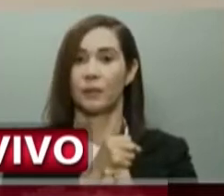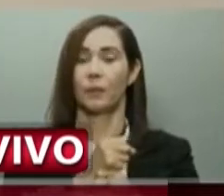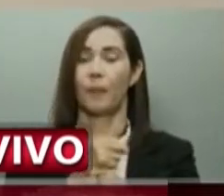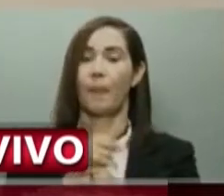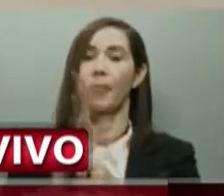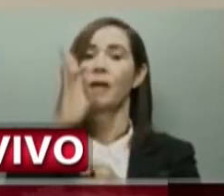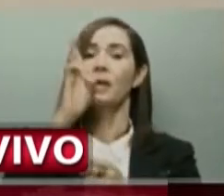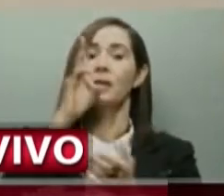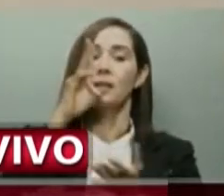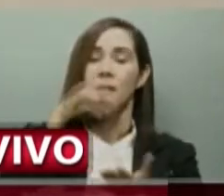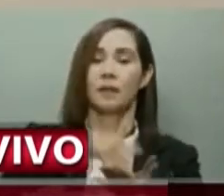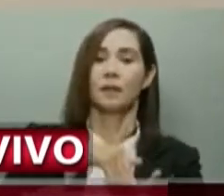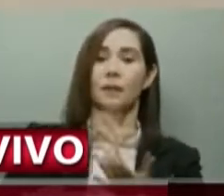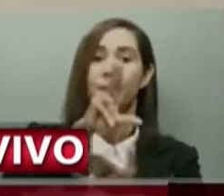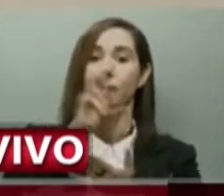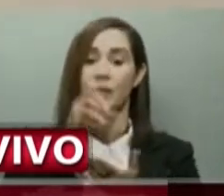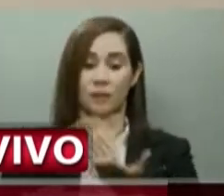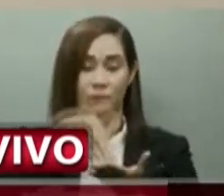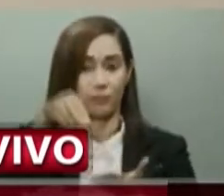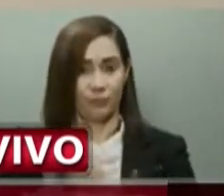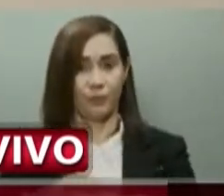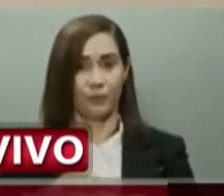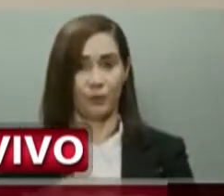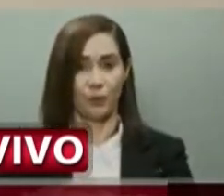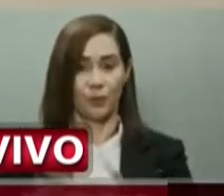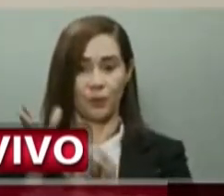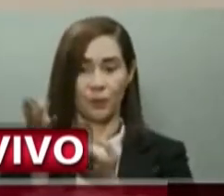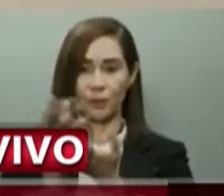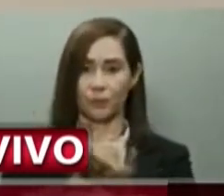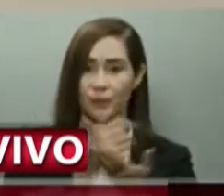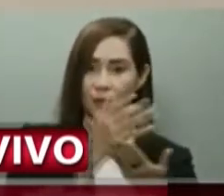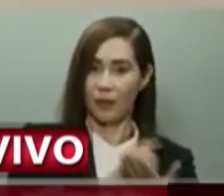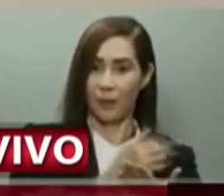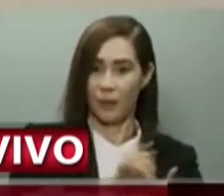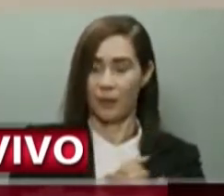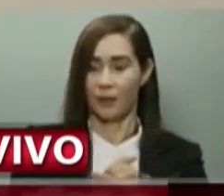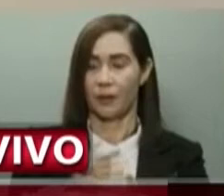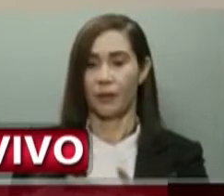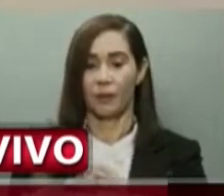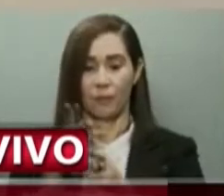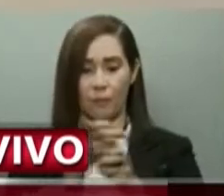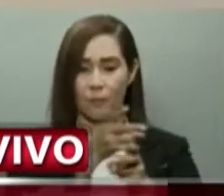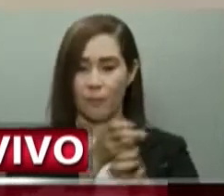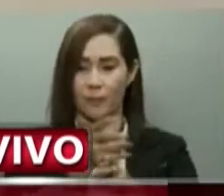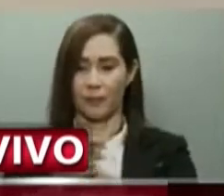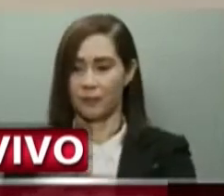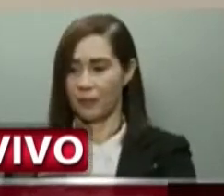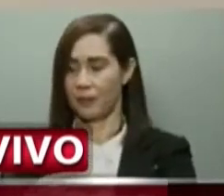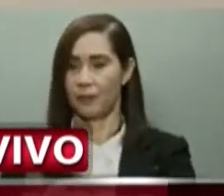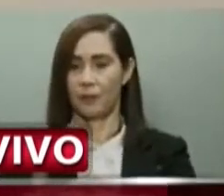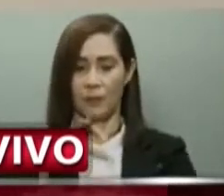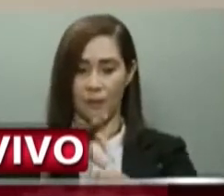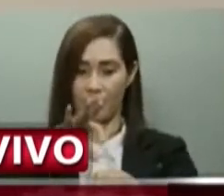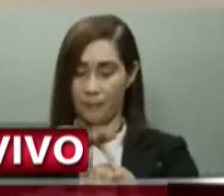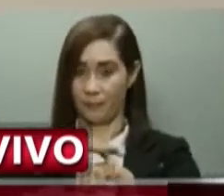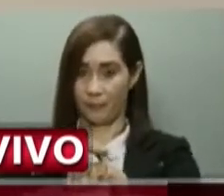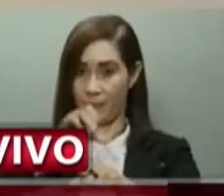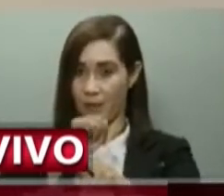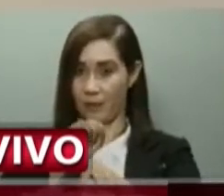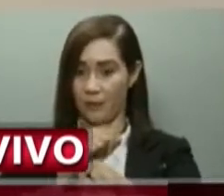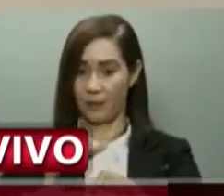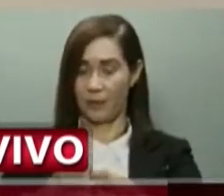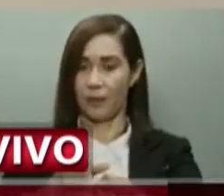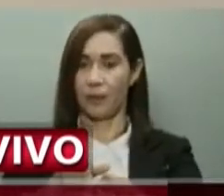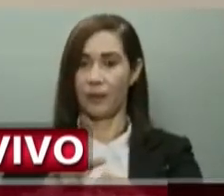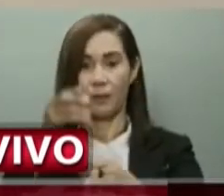en 7.300 millones con el proceso de recuperación que lo fuimos prestando a la misma tasa. Eso es un dato